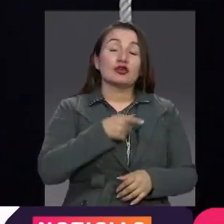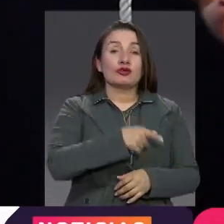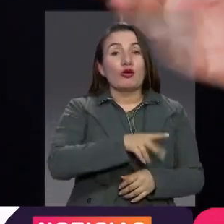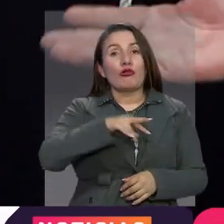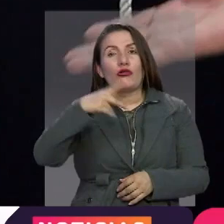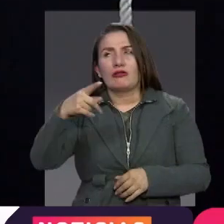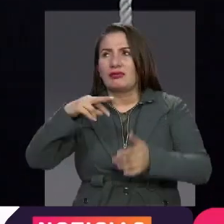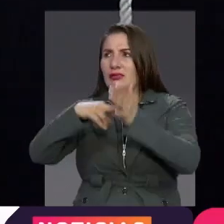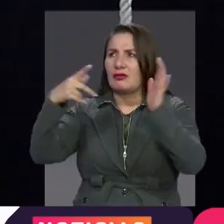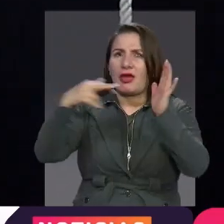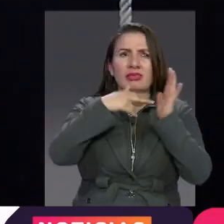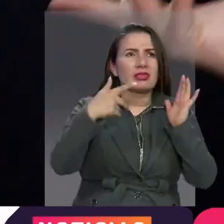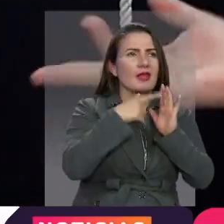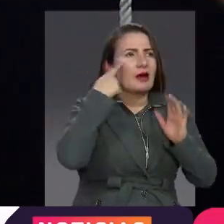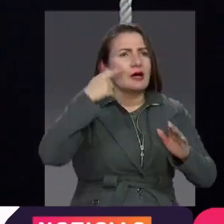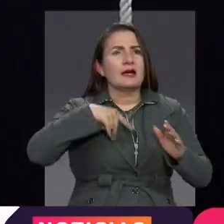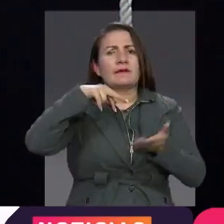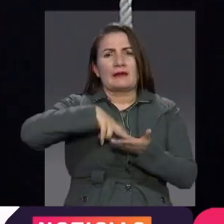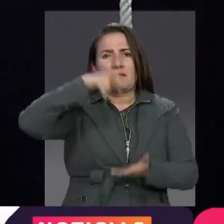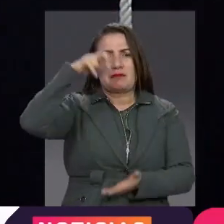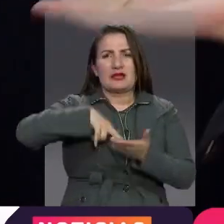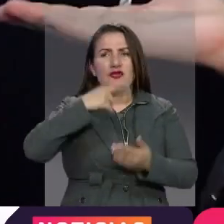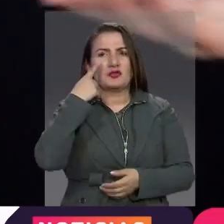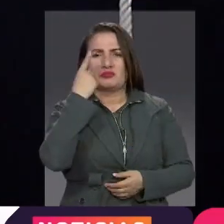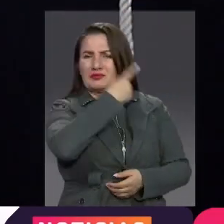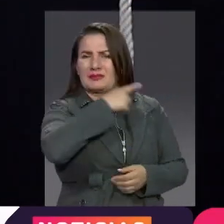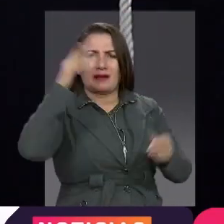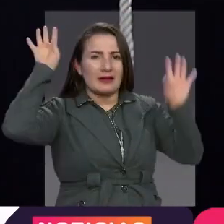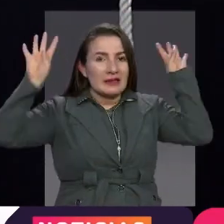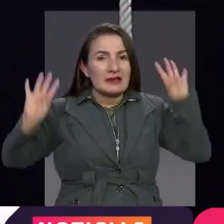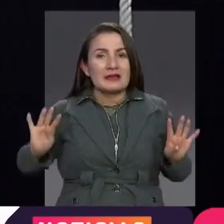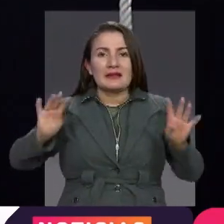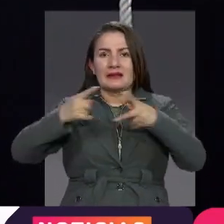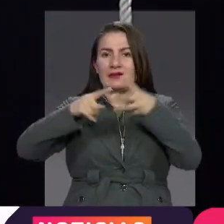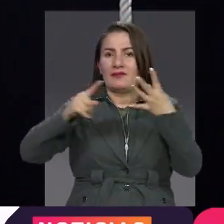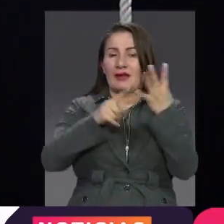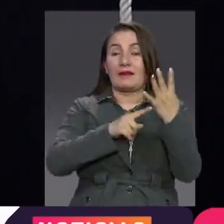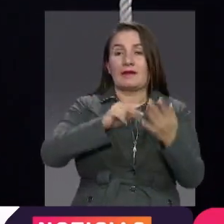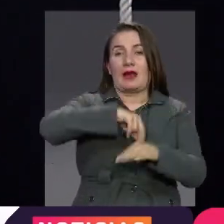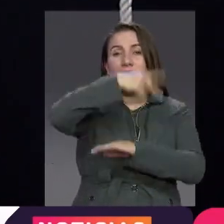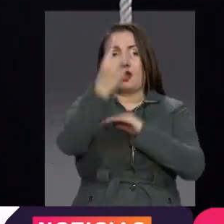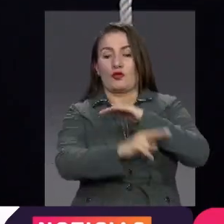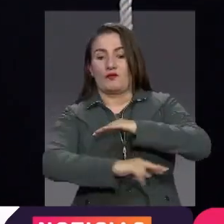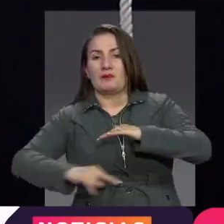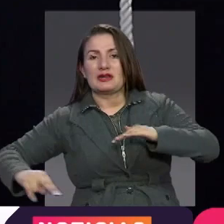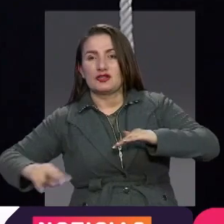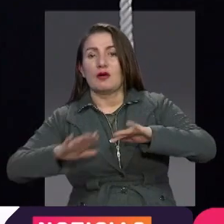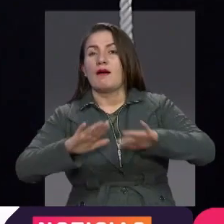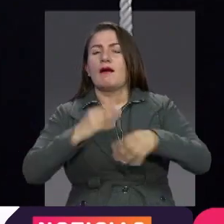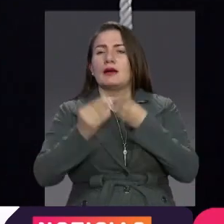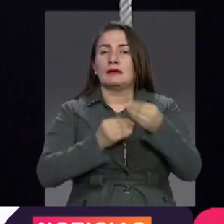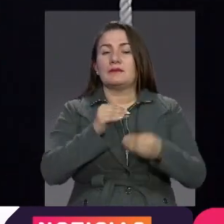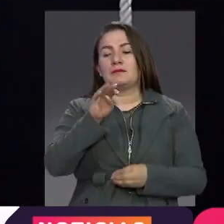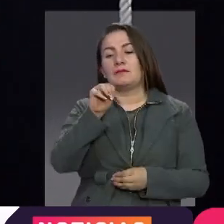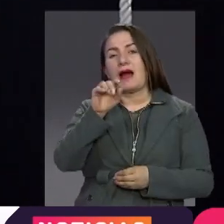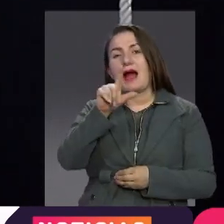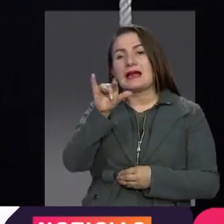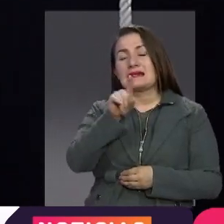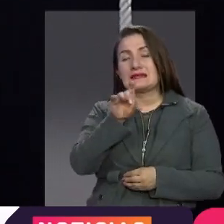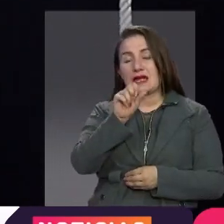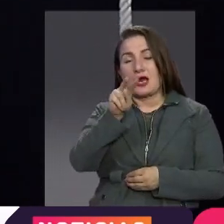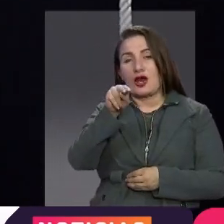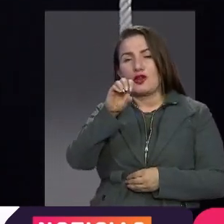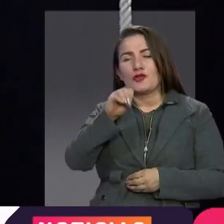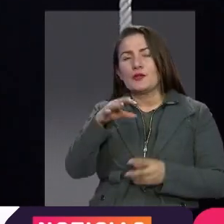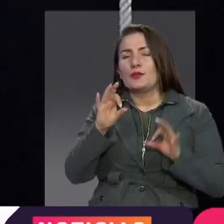y las técnicas como trapecio doble la cuerda indiana el cable tenso y la acrobacia de piso hacen de malsano un manjar